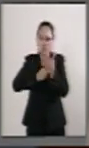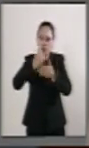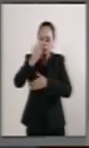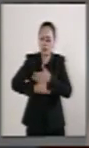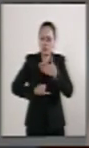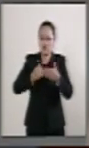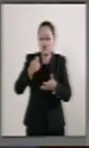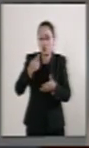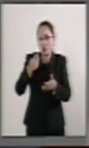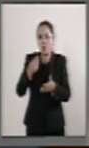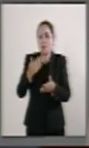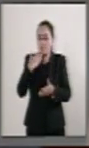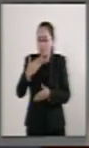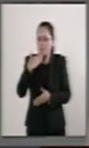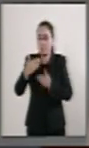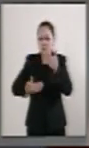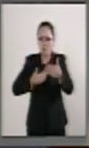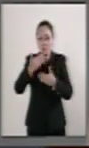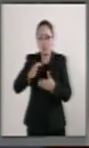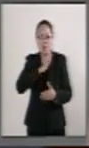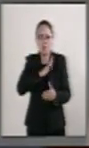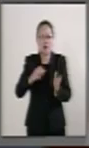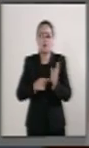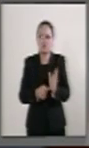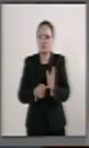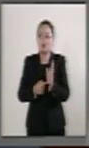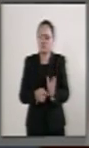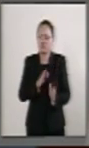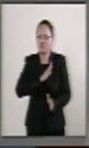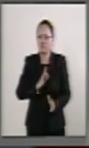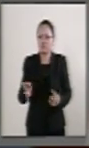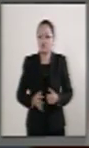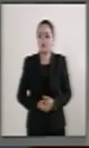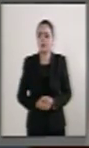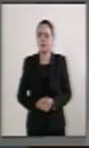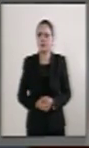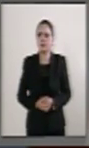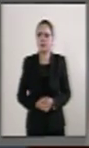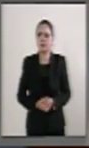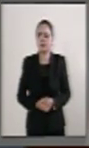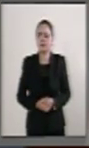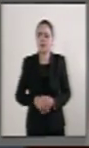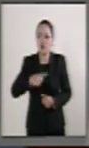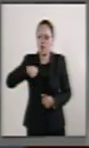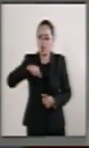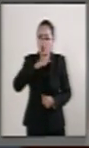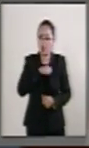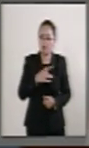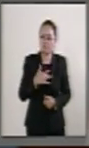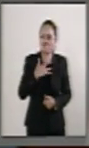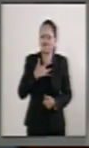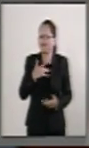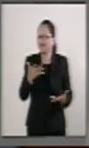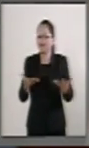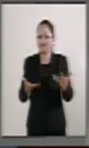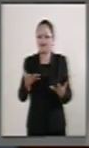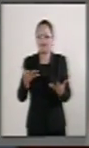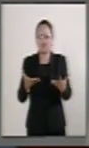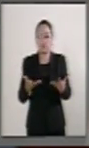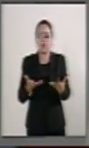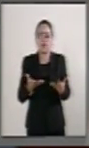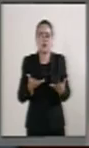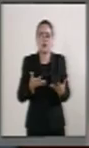gran avance, puedan verse reflejados. Nos sentimos con un sentimiento de